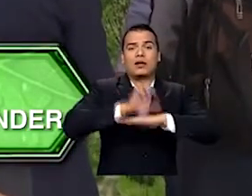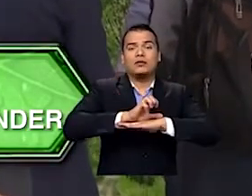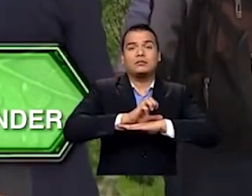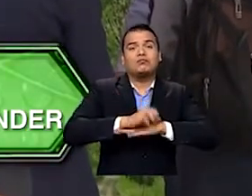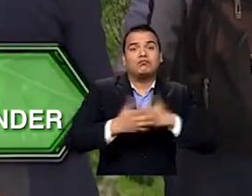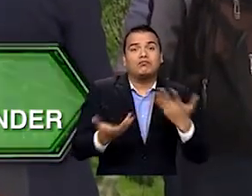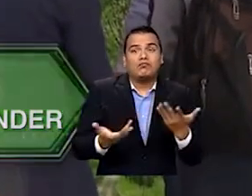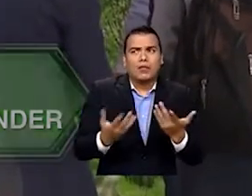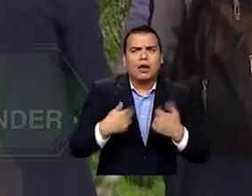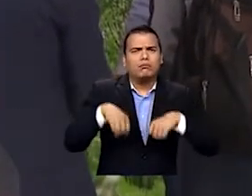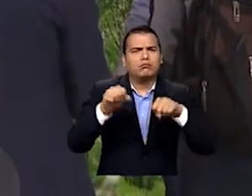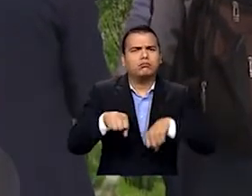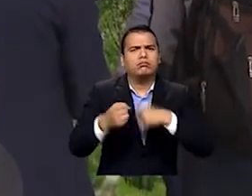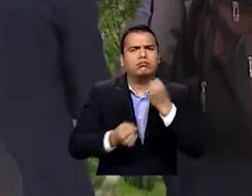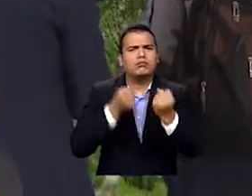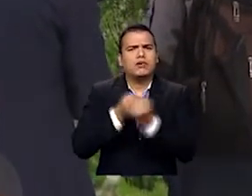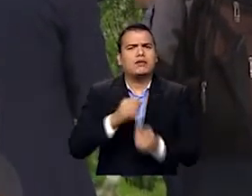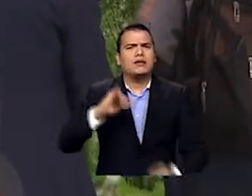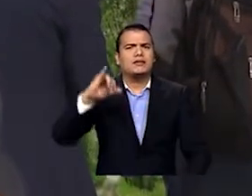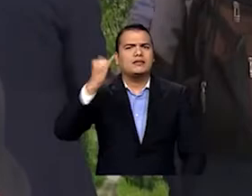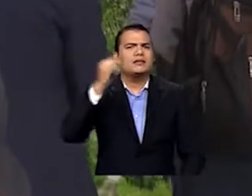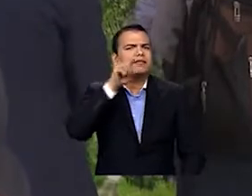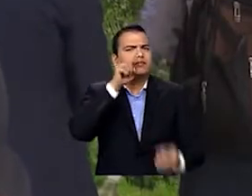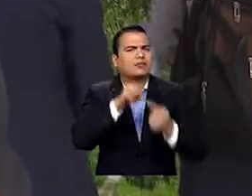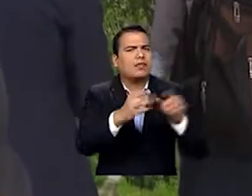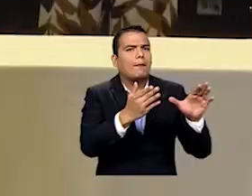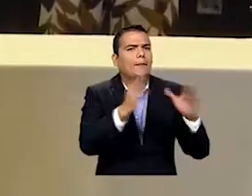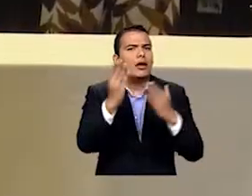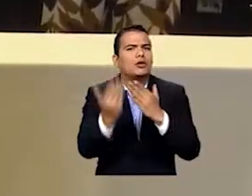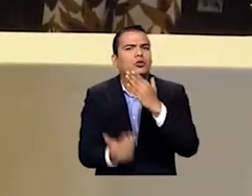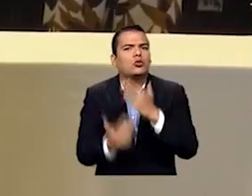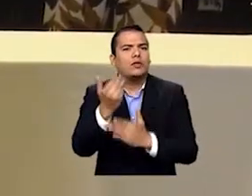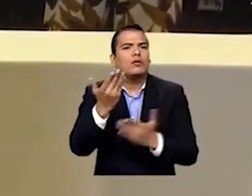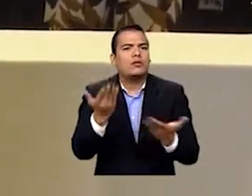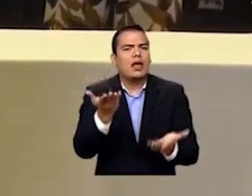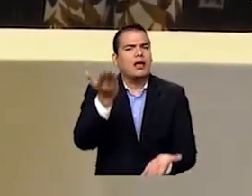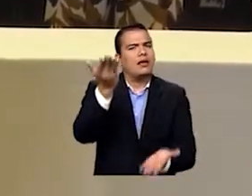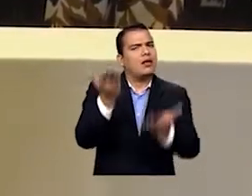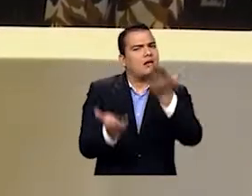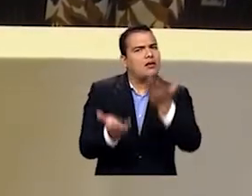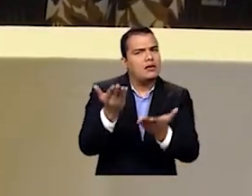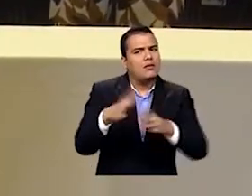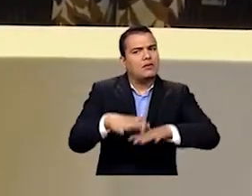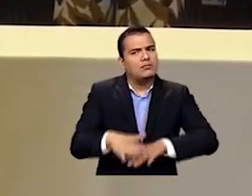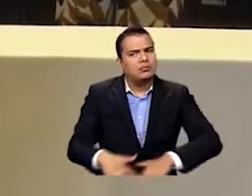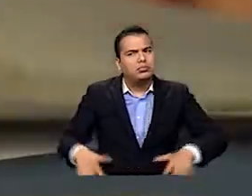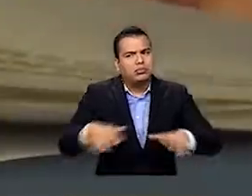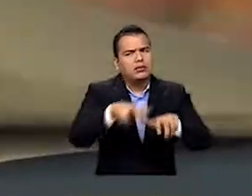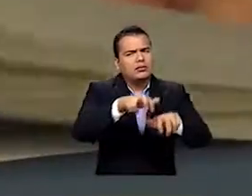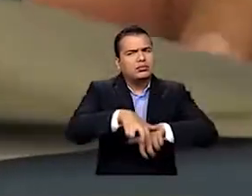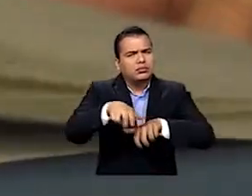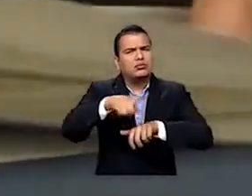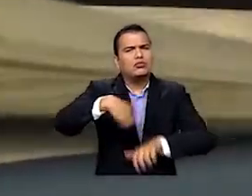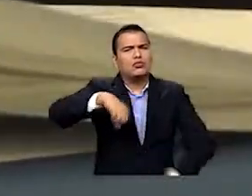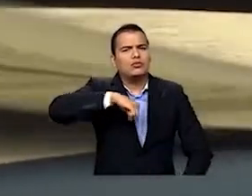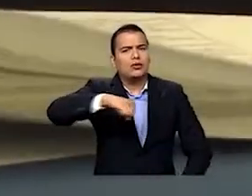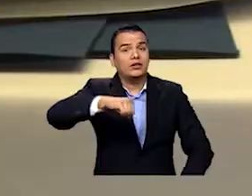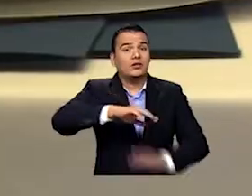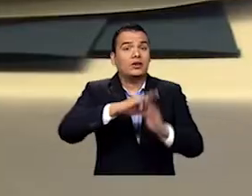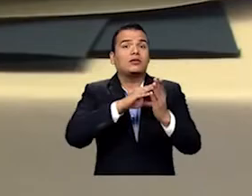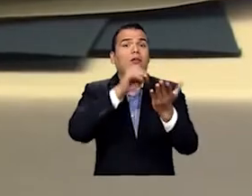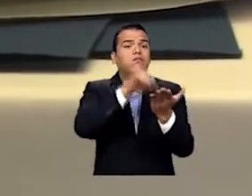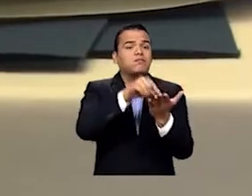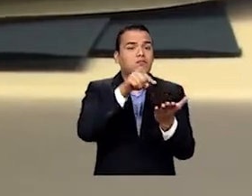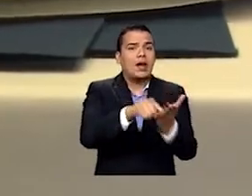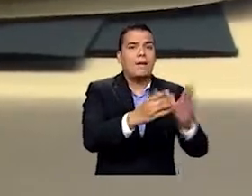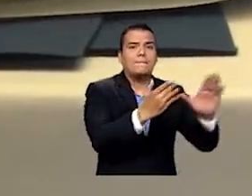los planes de sustentabilidad, soberanía y seguridad alimentaria en nuestro territorio. De esa forma lo incluimos dentro de nuestro plan de